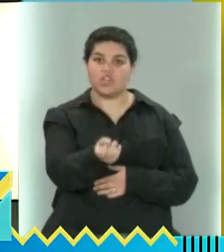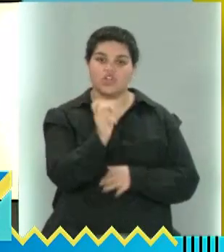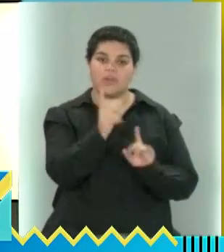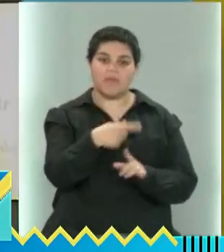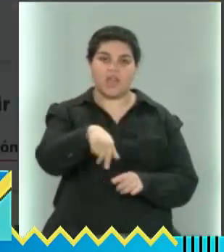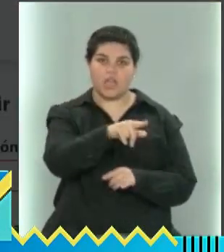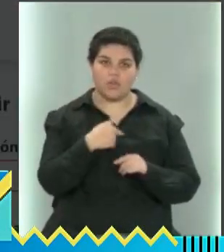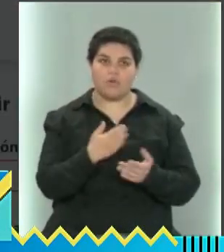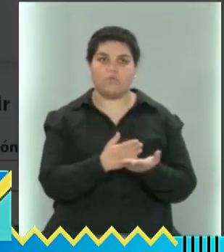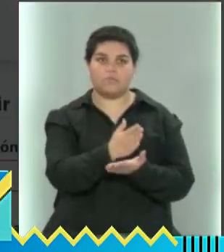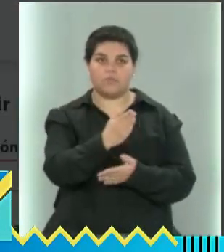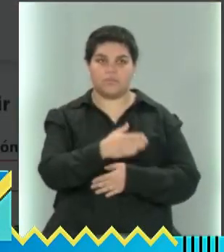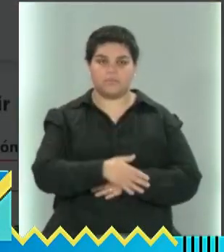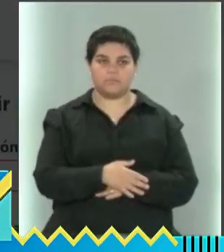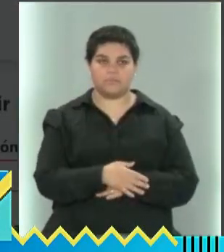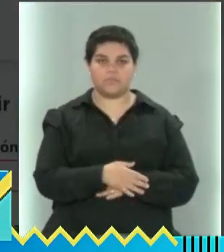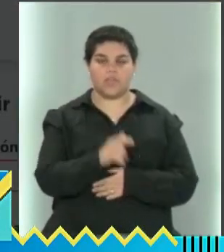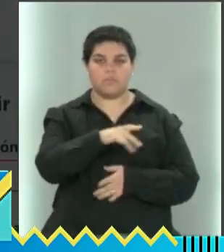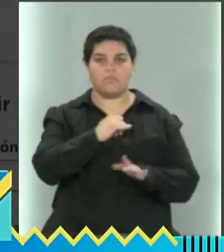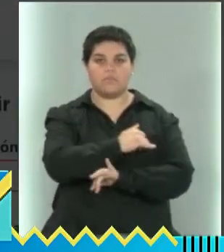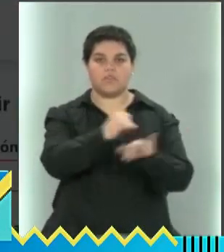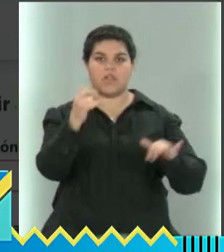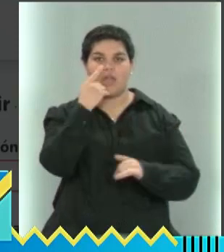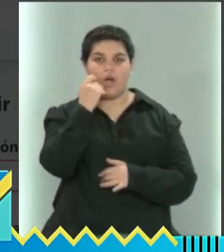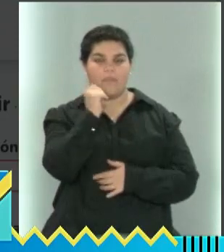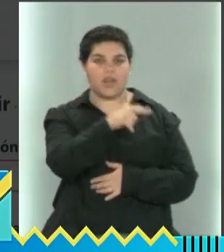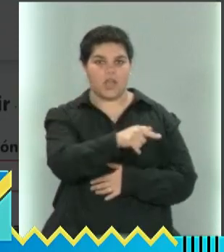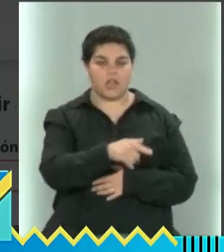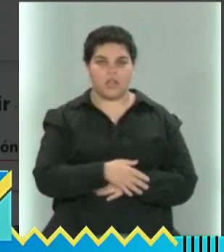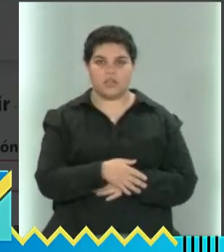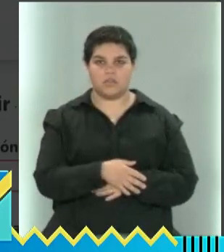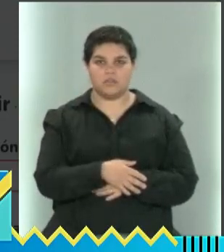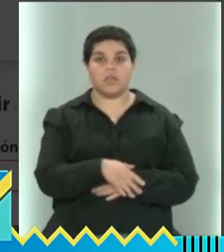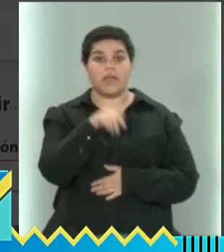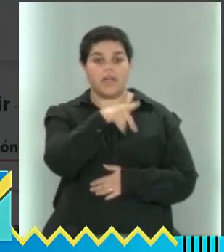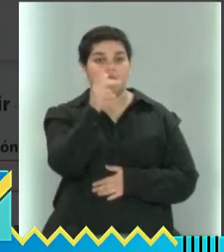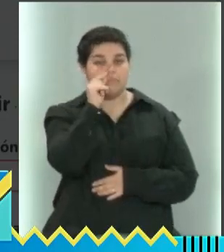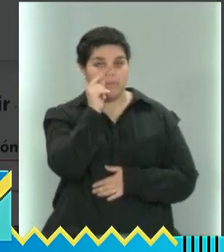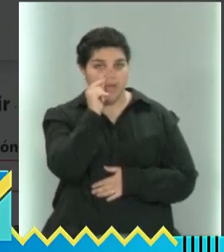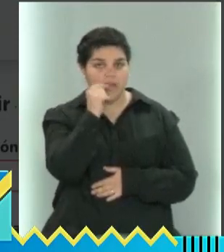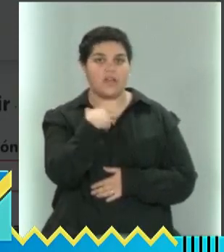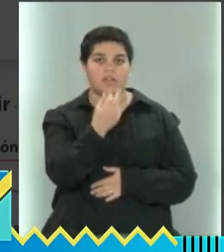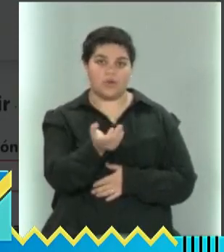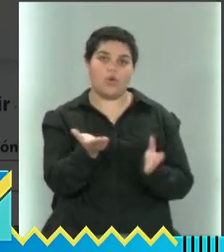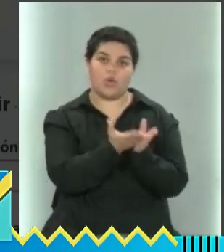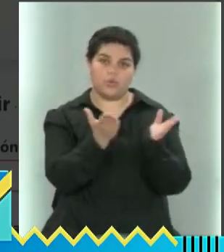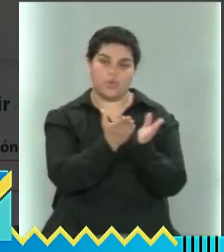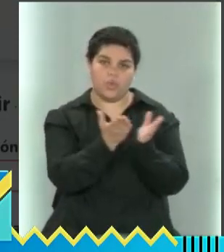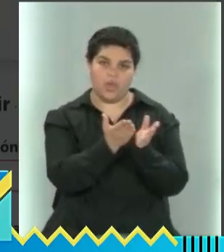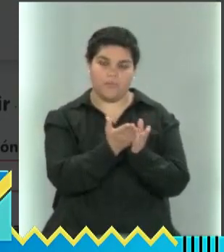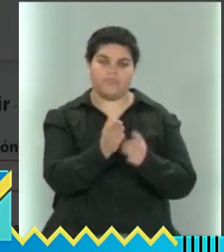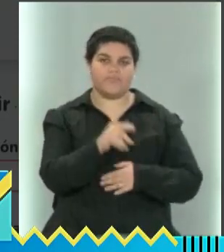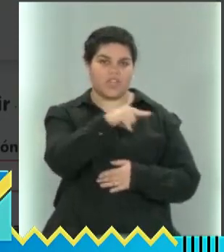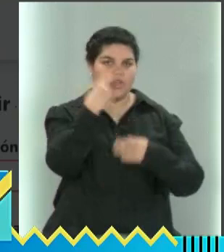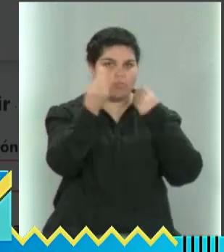de nuestros hijos. Es el mensaje que da Jorge Fuentes, padre de estudiantes, que está muy